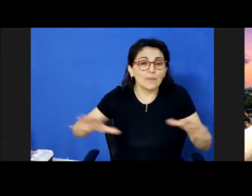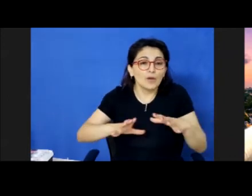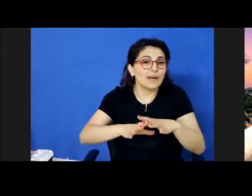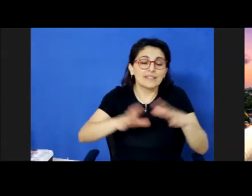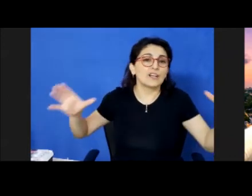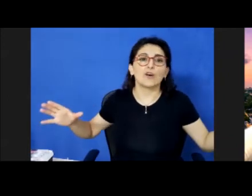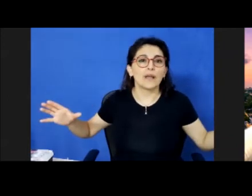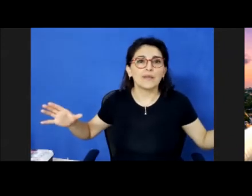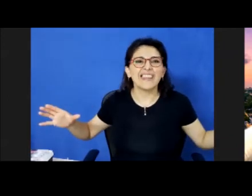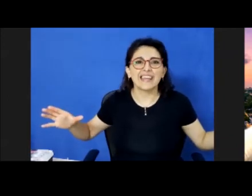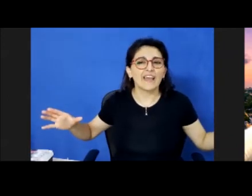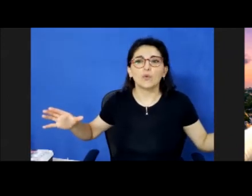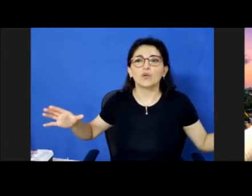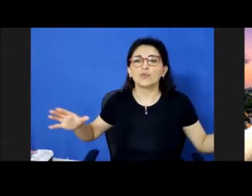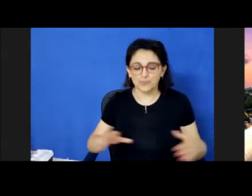cambió.